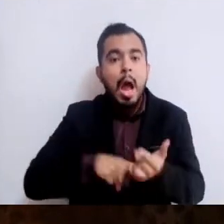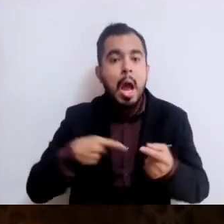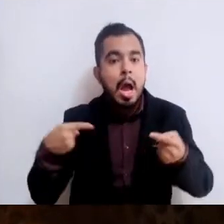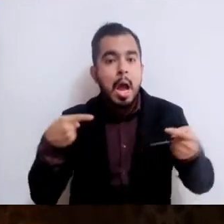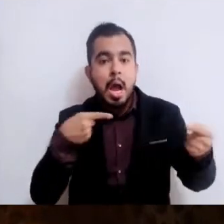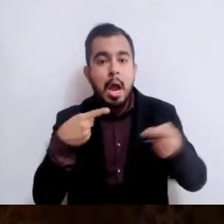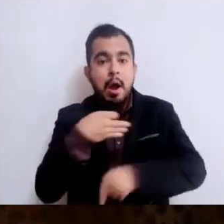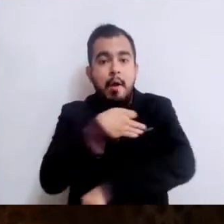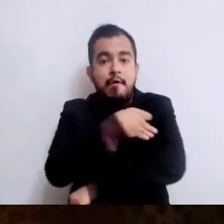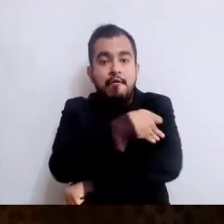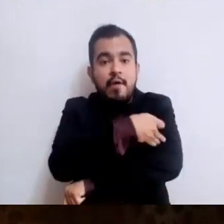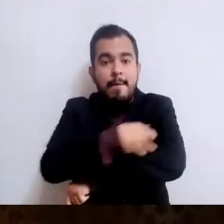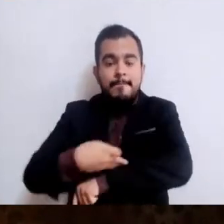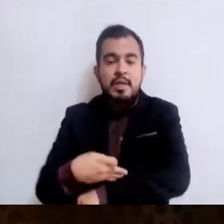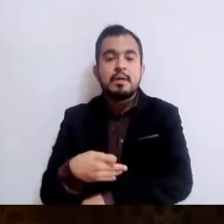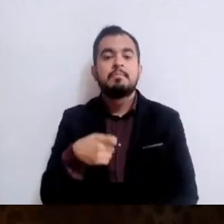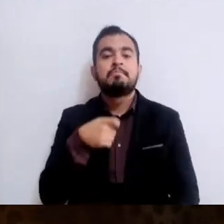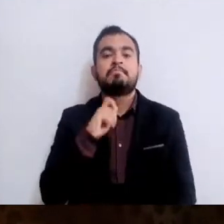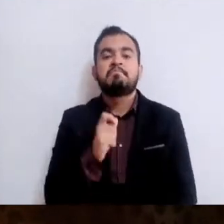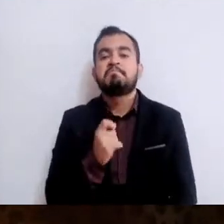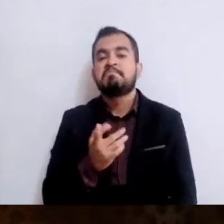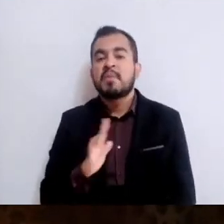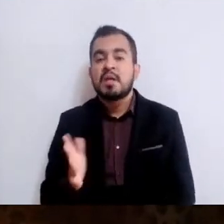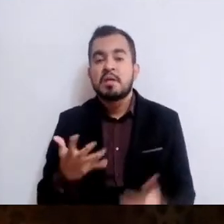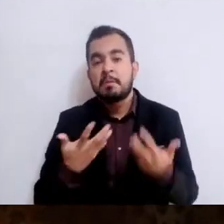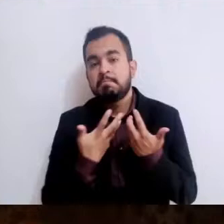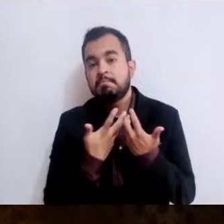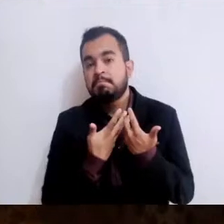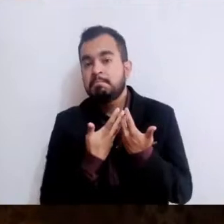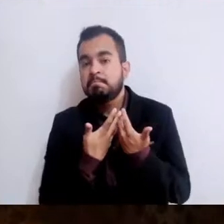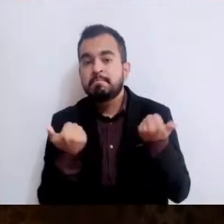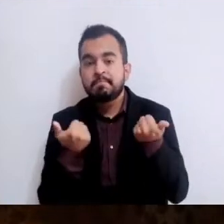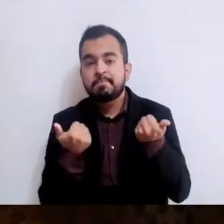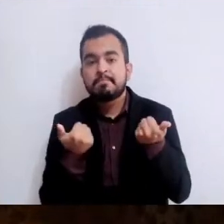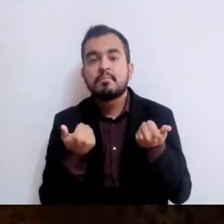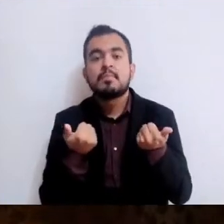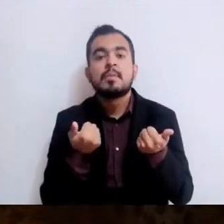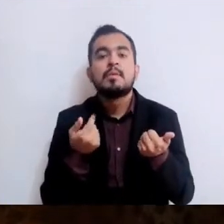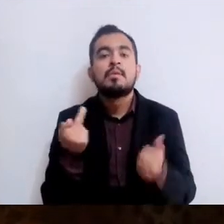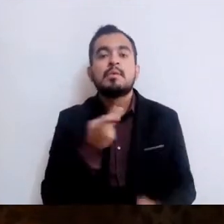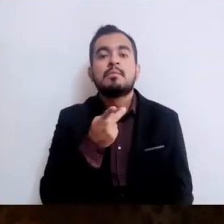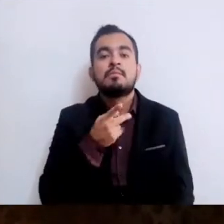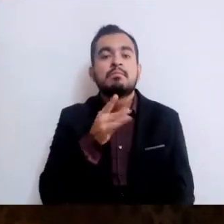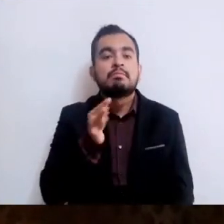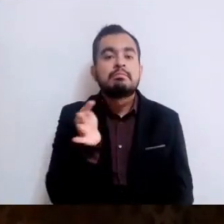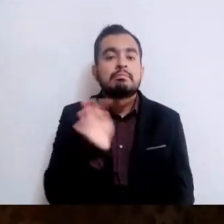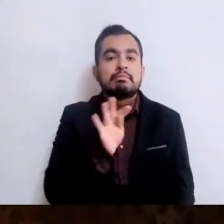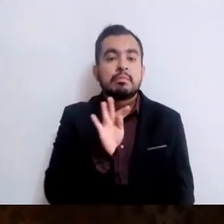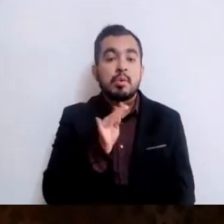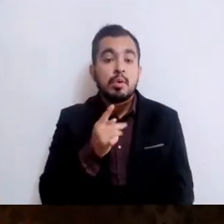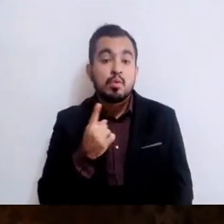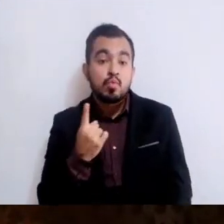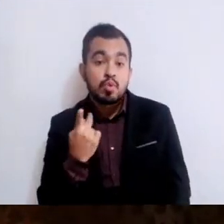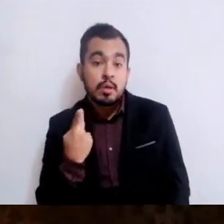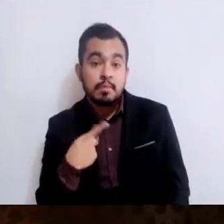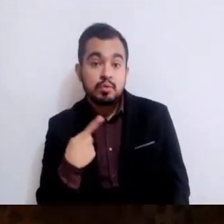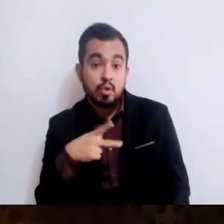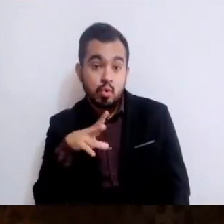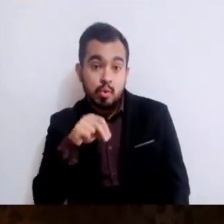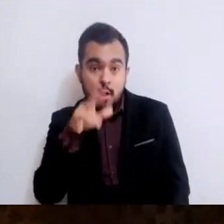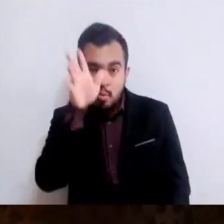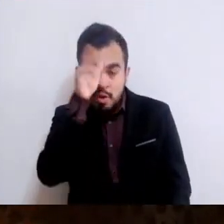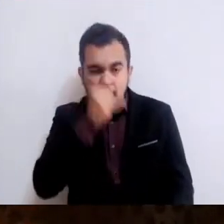que derivan en la separación de la manifestación de acuerdo por alguna de las partes. Es en